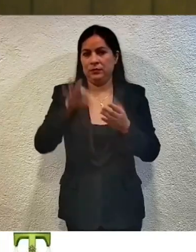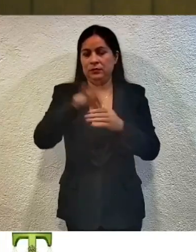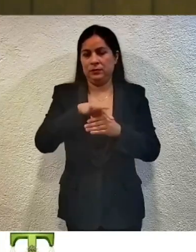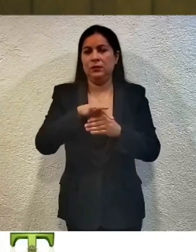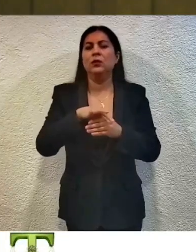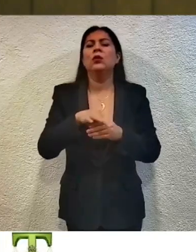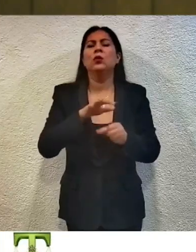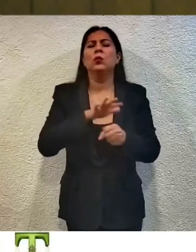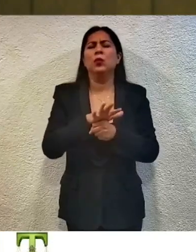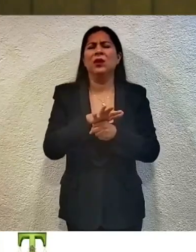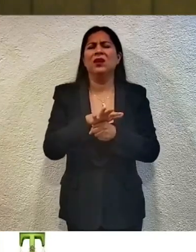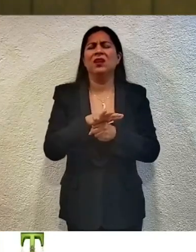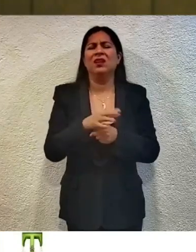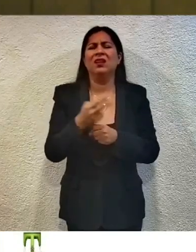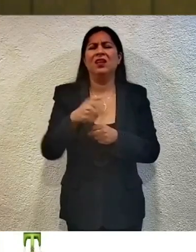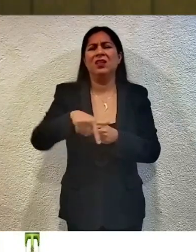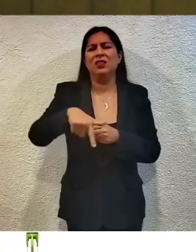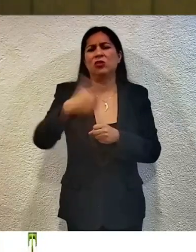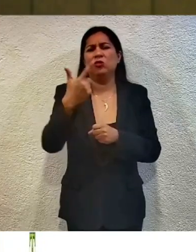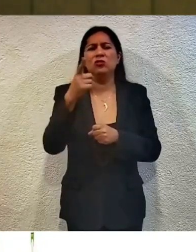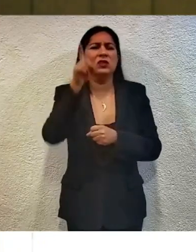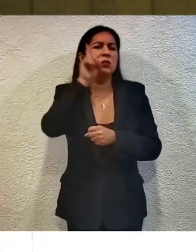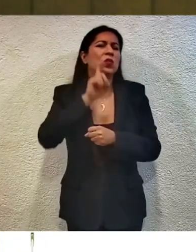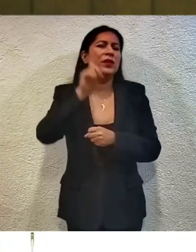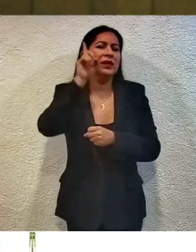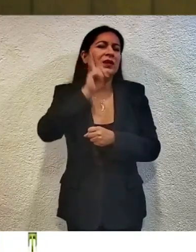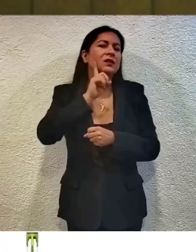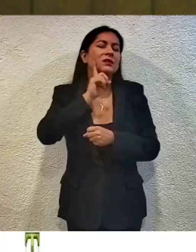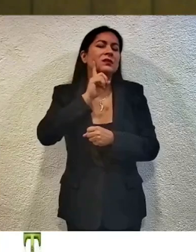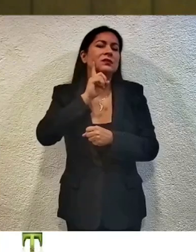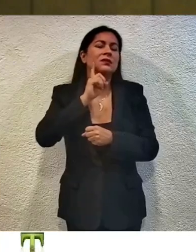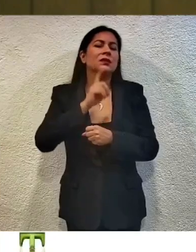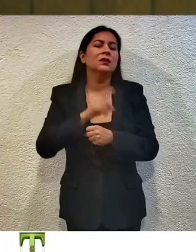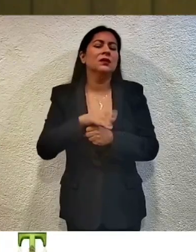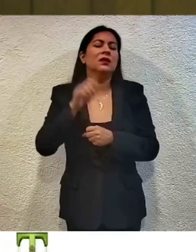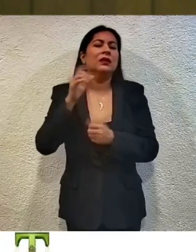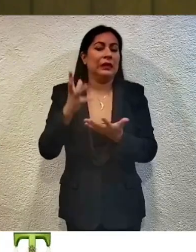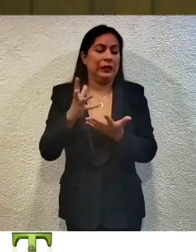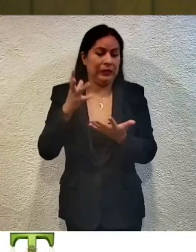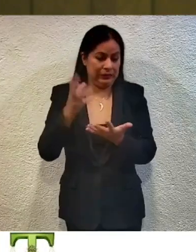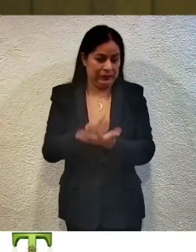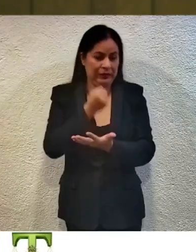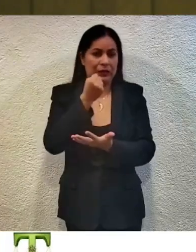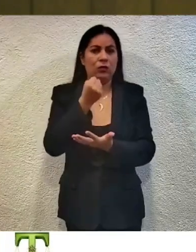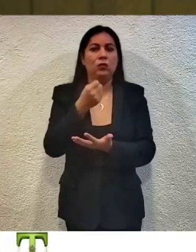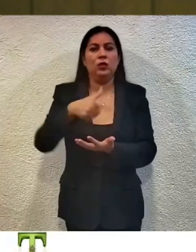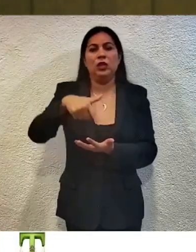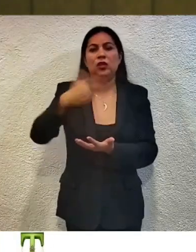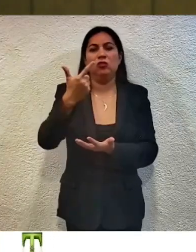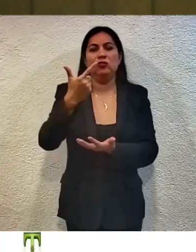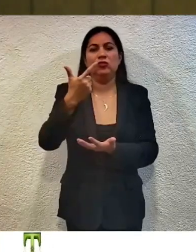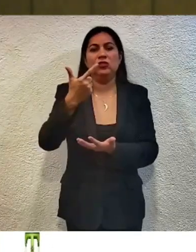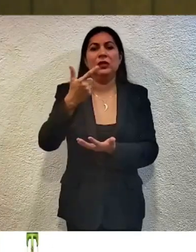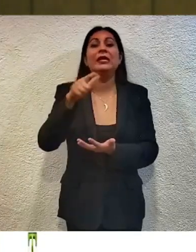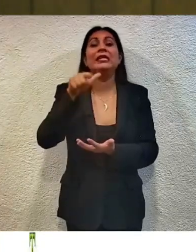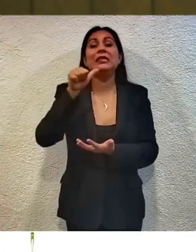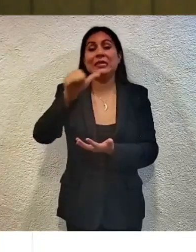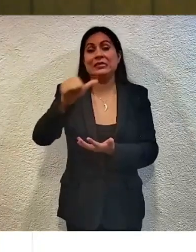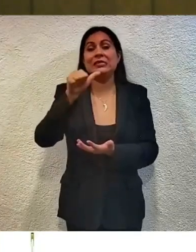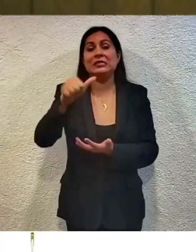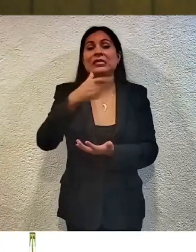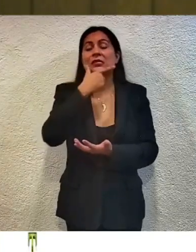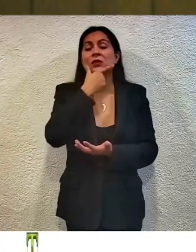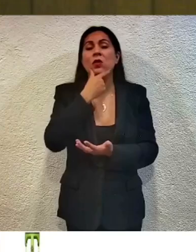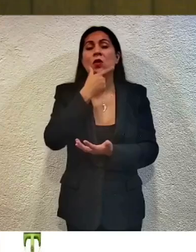fueron 12 mujeres quienes ganaron y 16 hombres